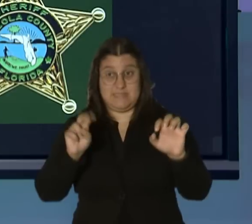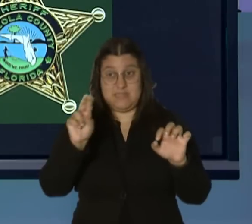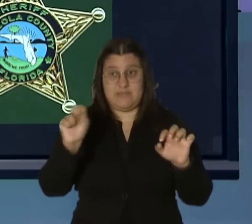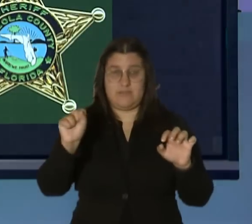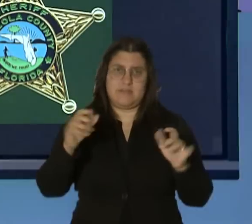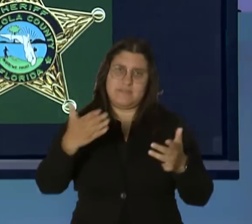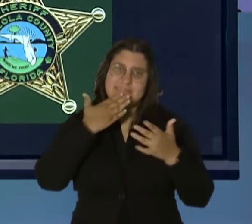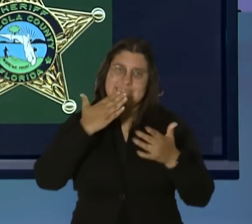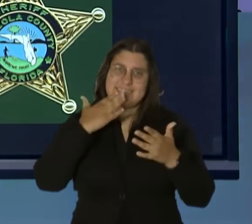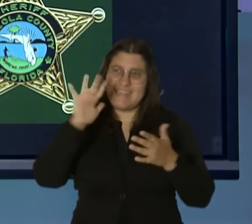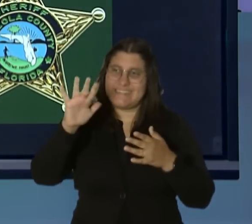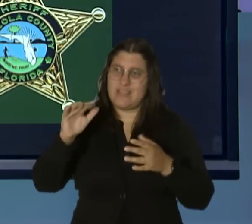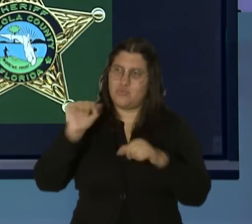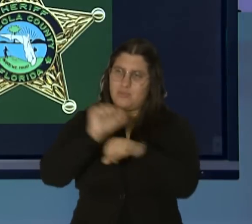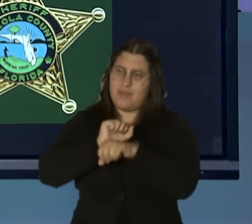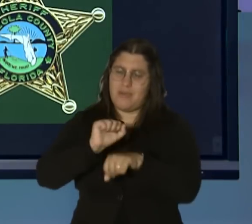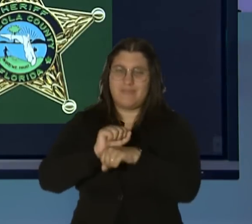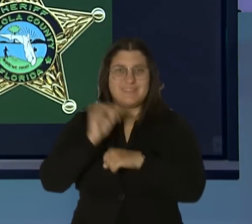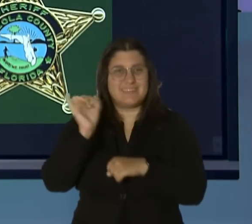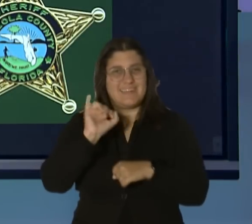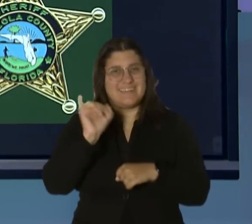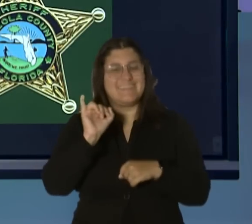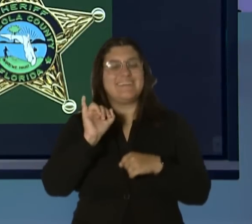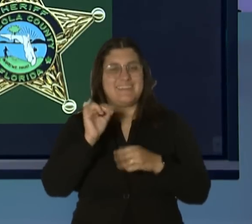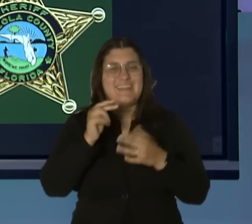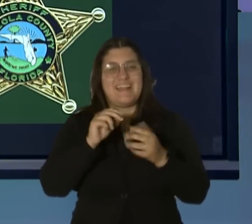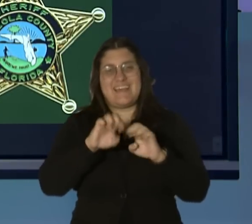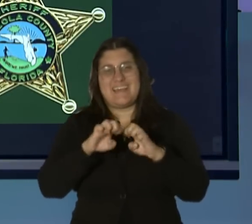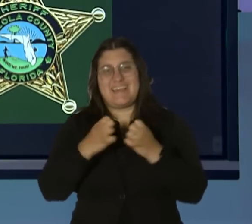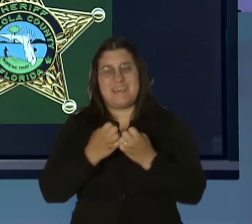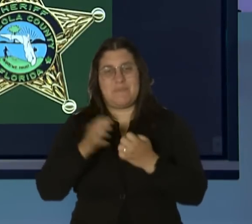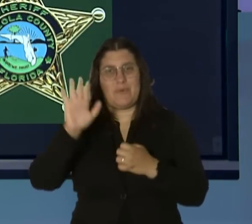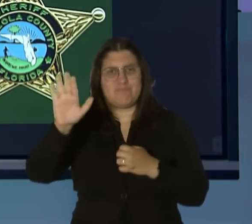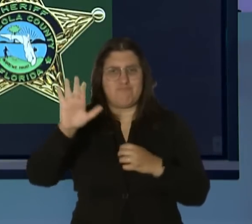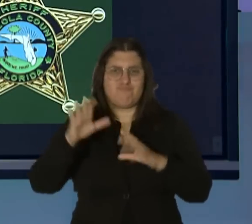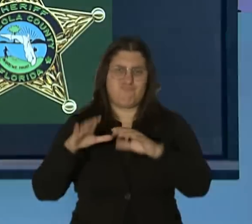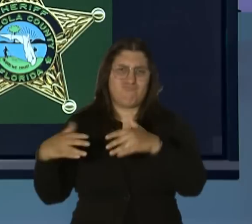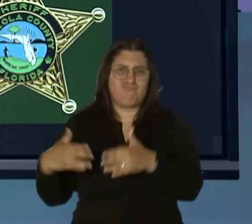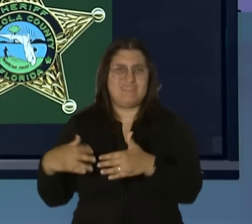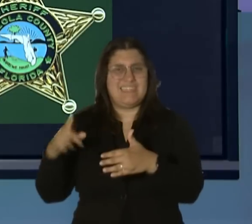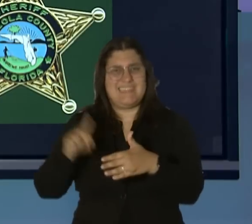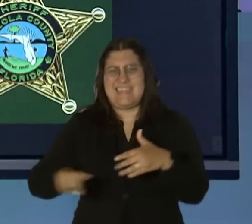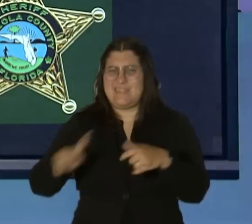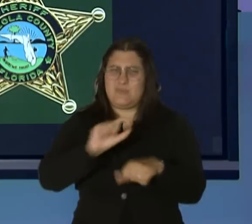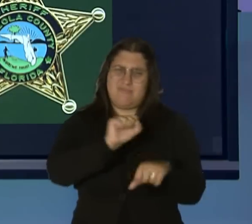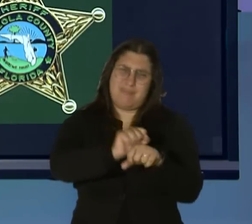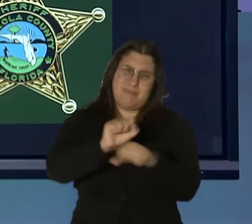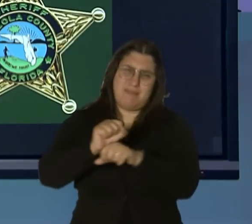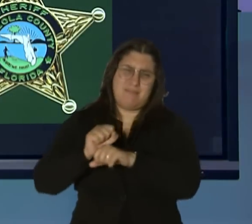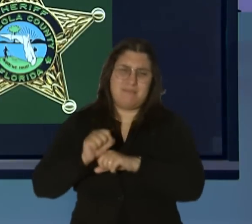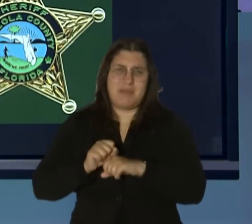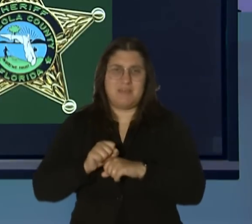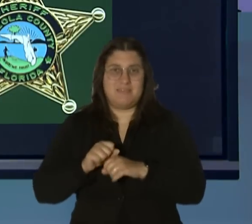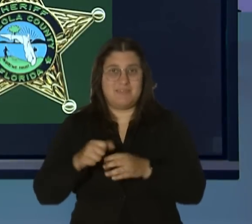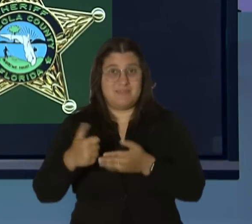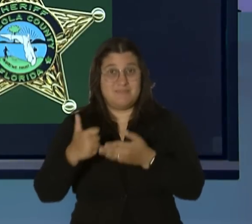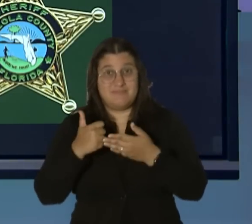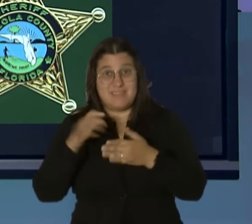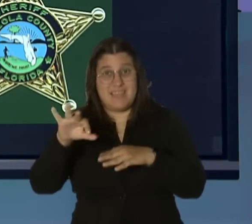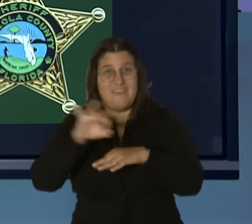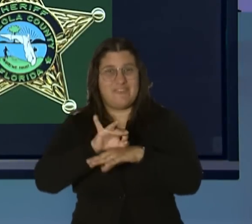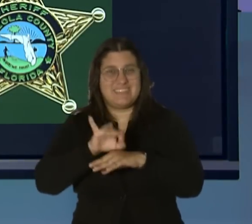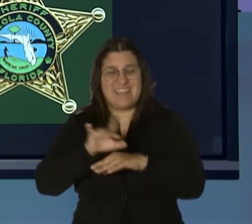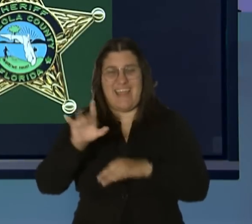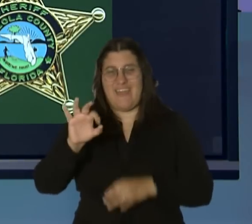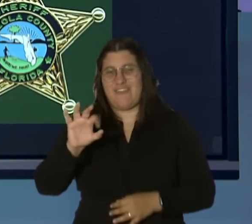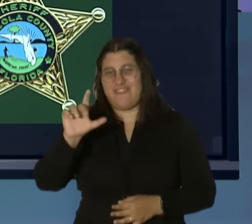Gracias, Sherry, por su trabajo y gracias al equipo de trabajo allá del Sherry Marco López, Nibia Rodríguez y todos los que laboran en esa oficina allá